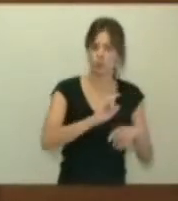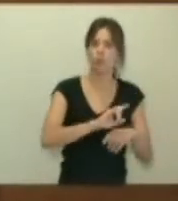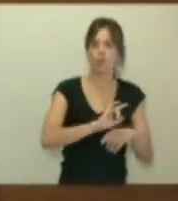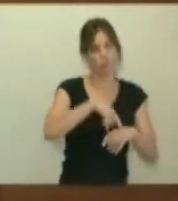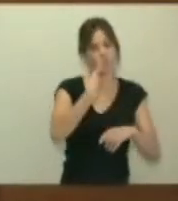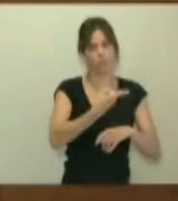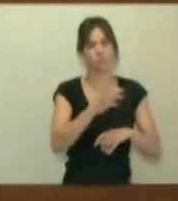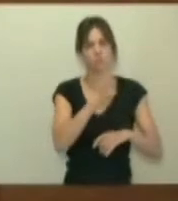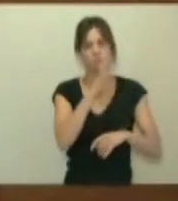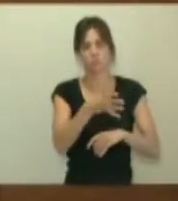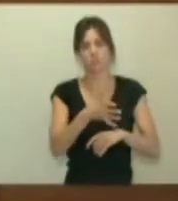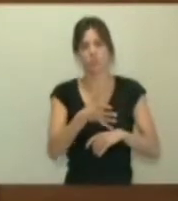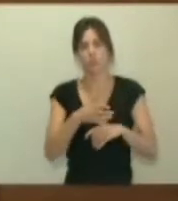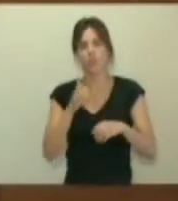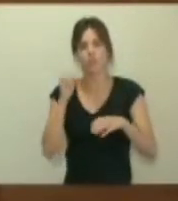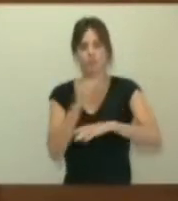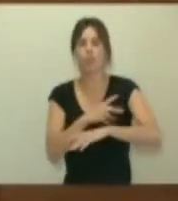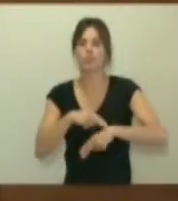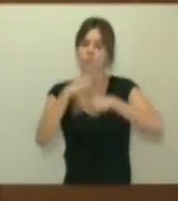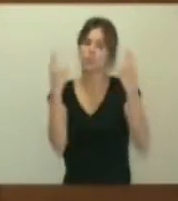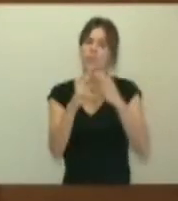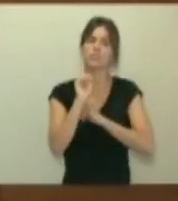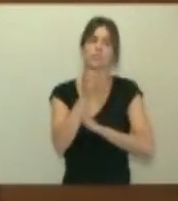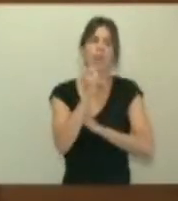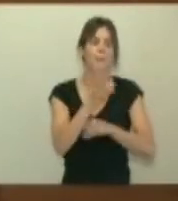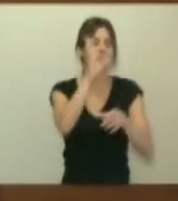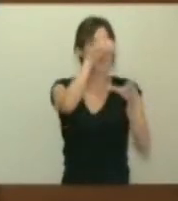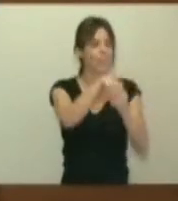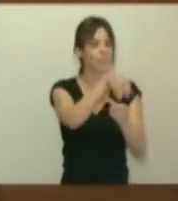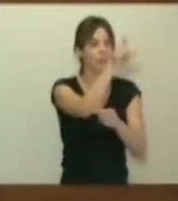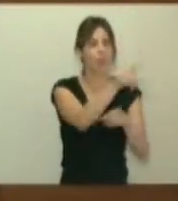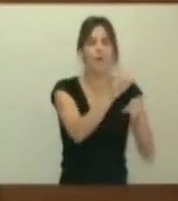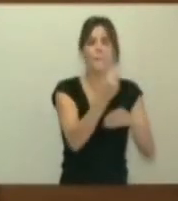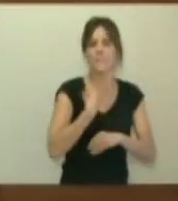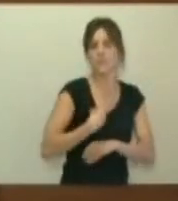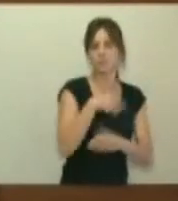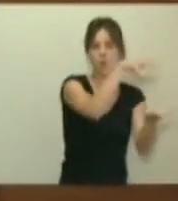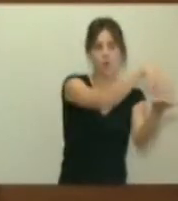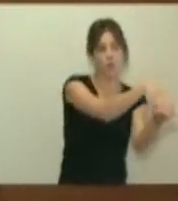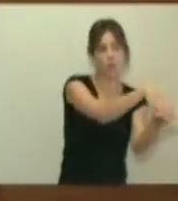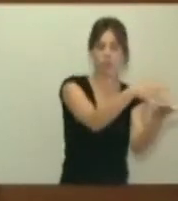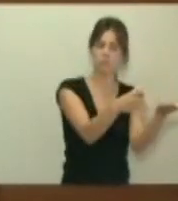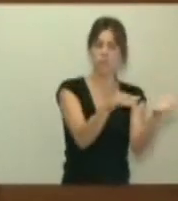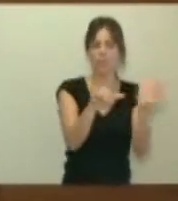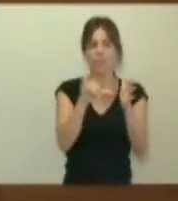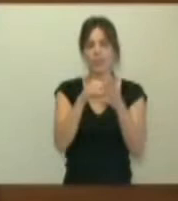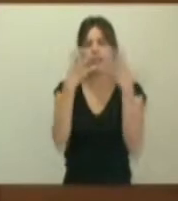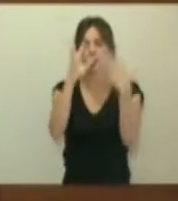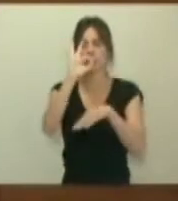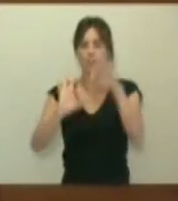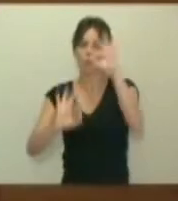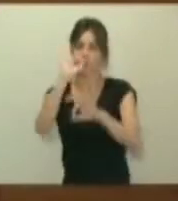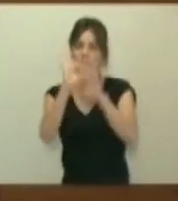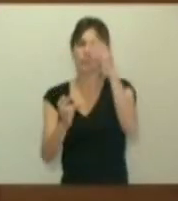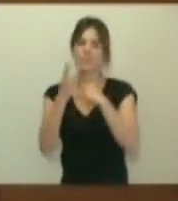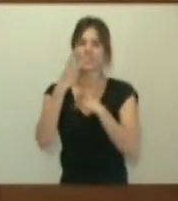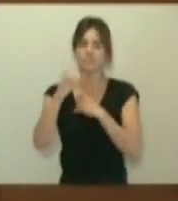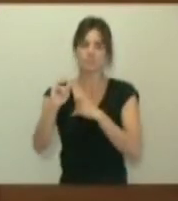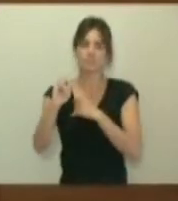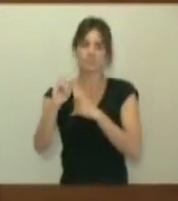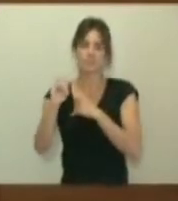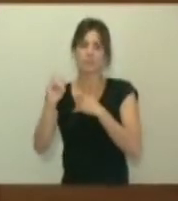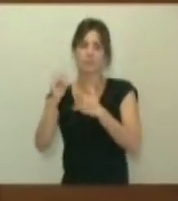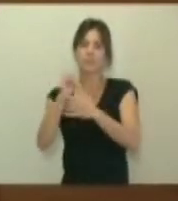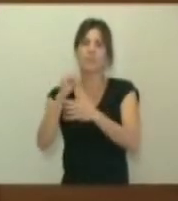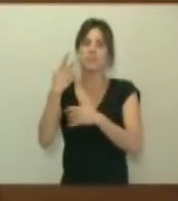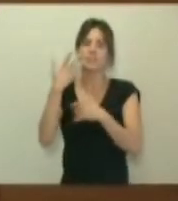consume simplemente en el mantenimiento de su estructura. Cerca del 90% de los más de 350.000 euros anuales